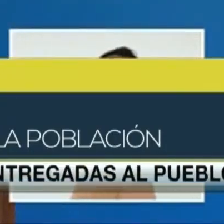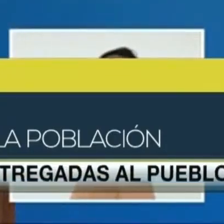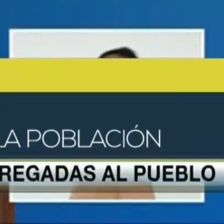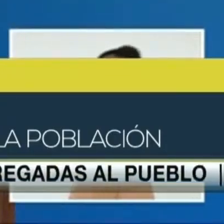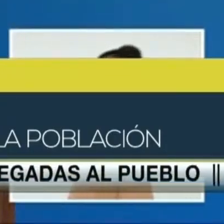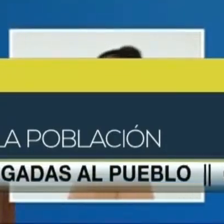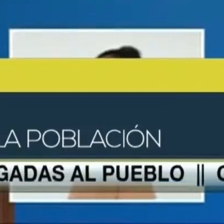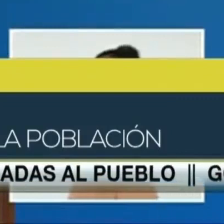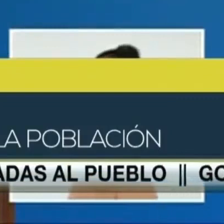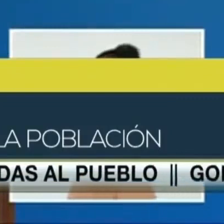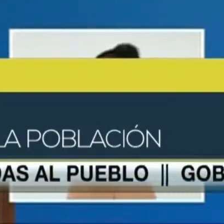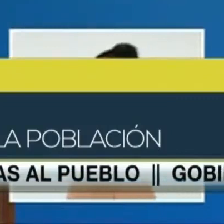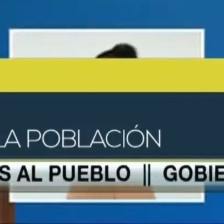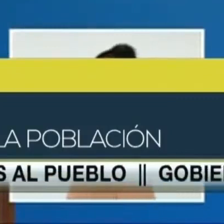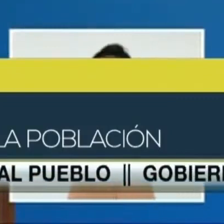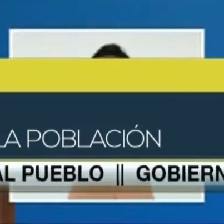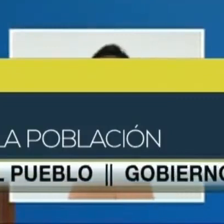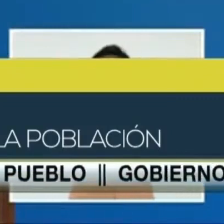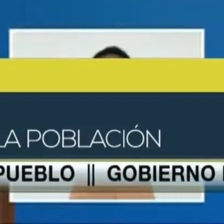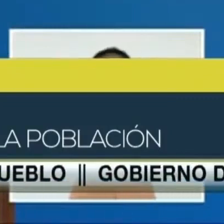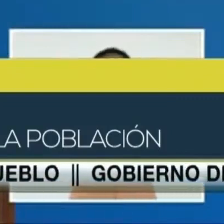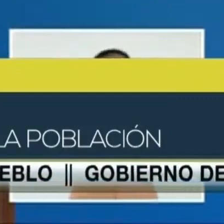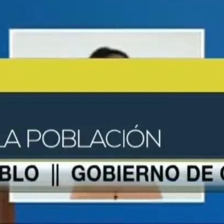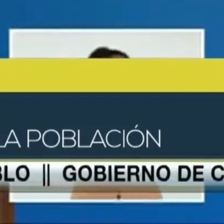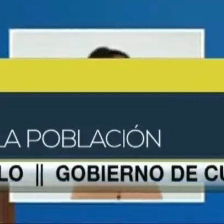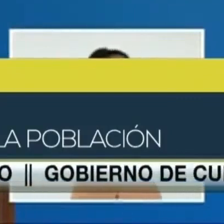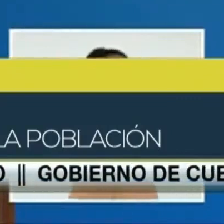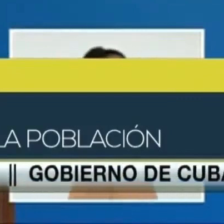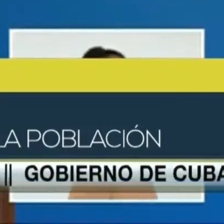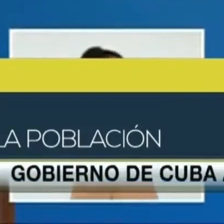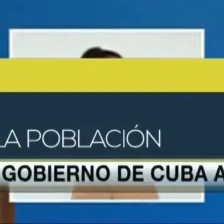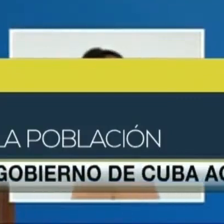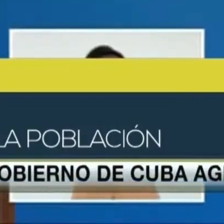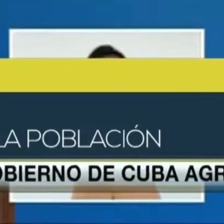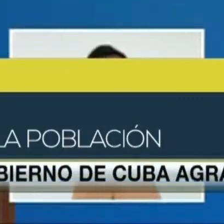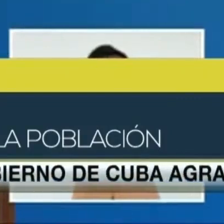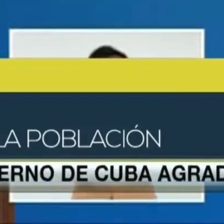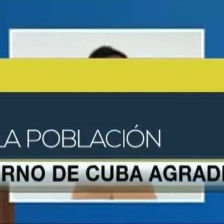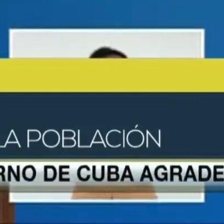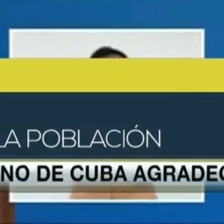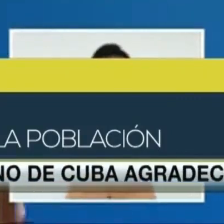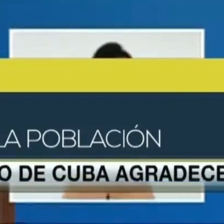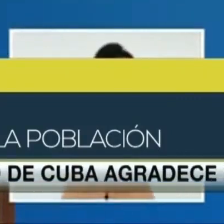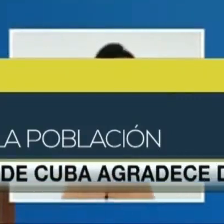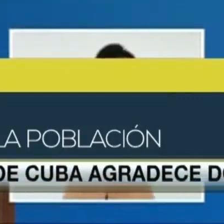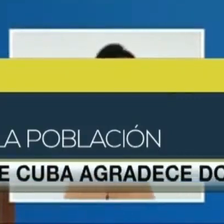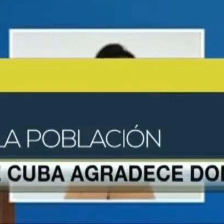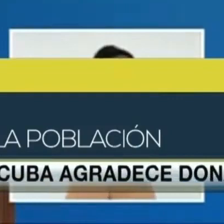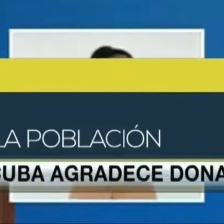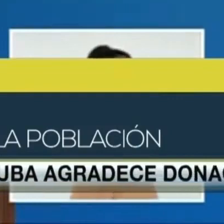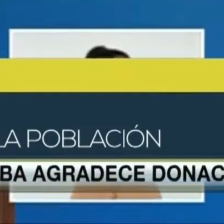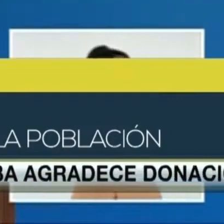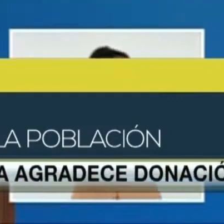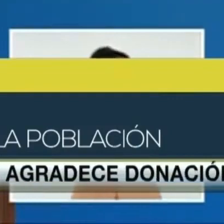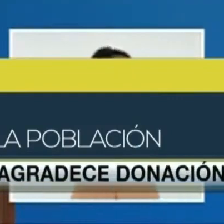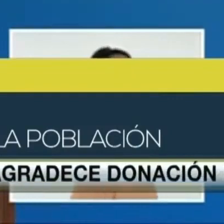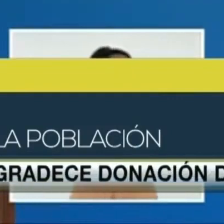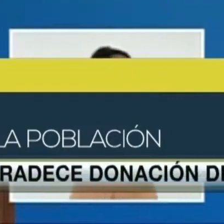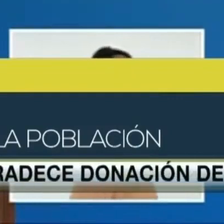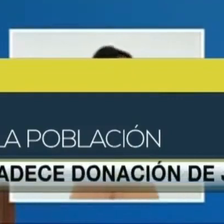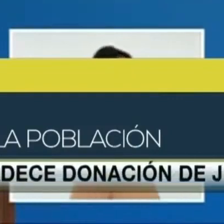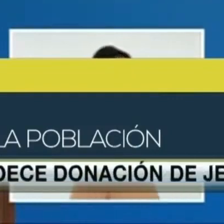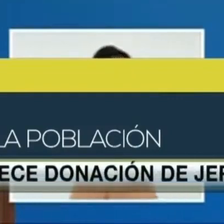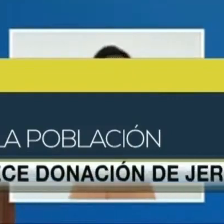en particular a países de la América Latina. Y dice que